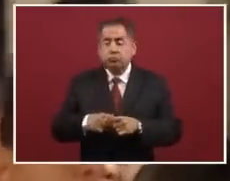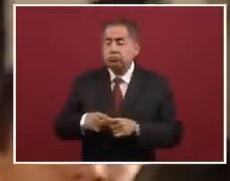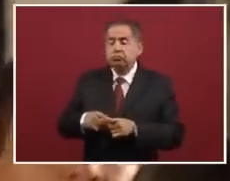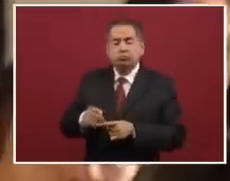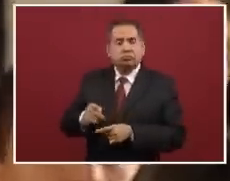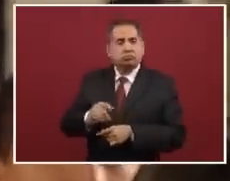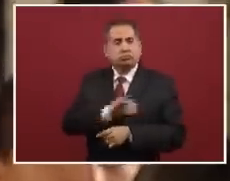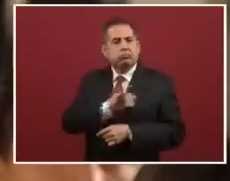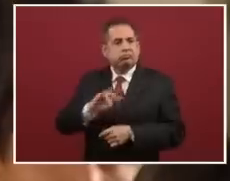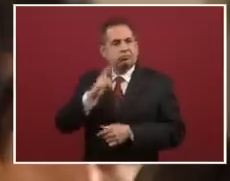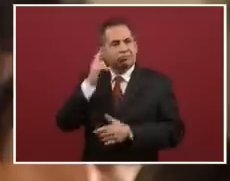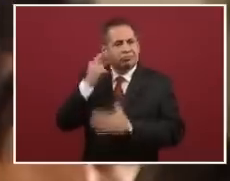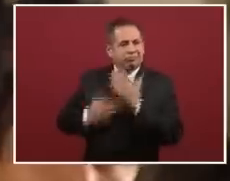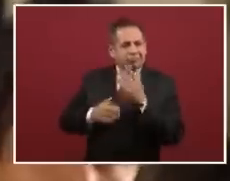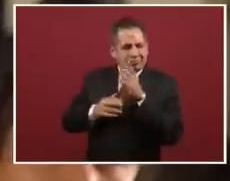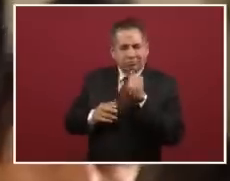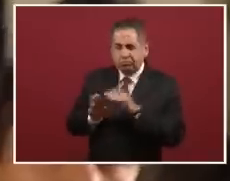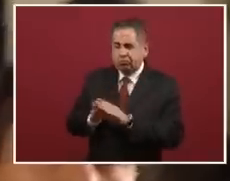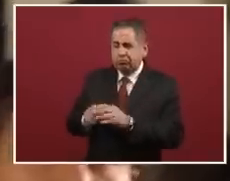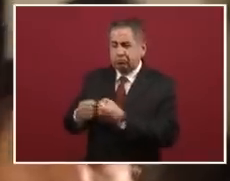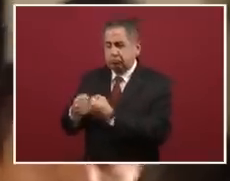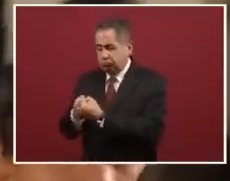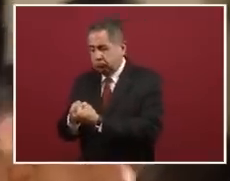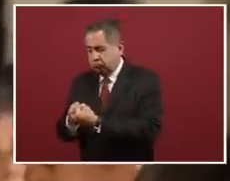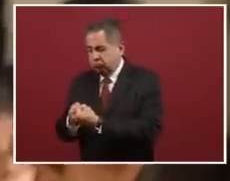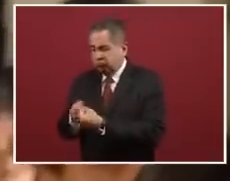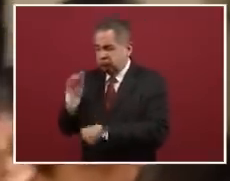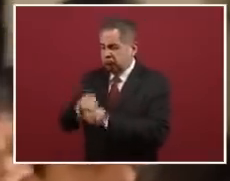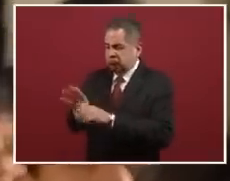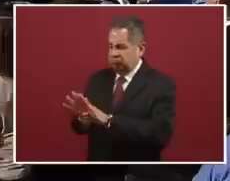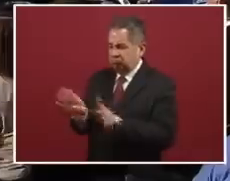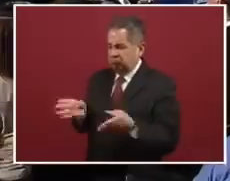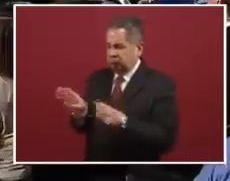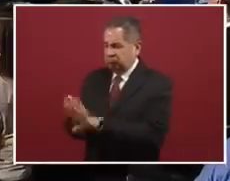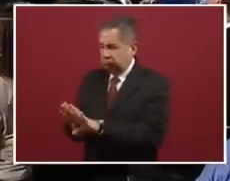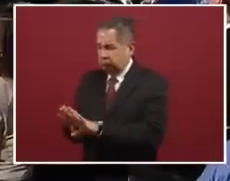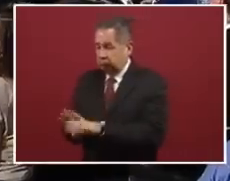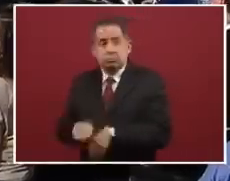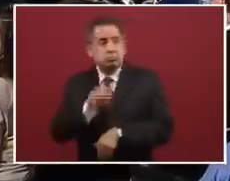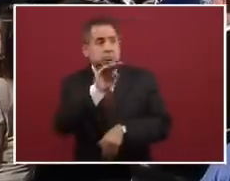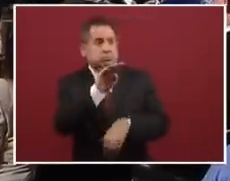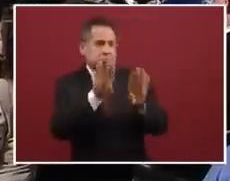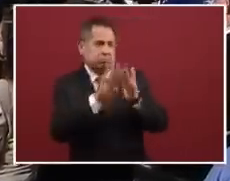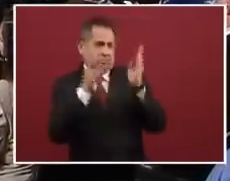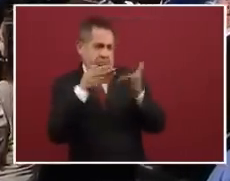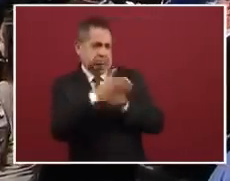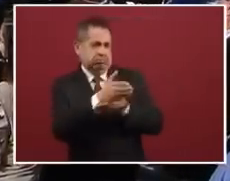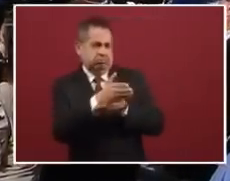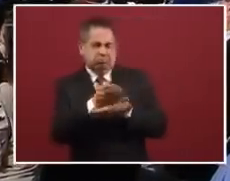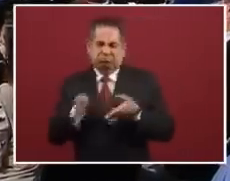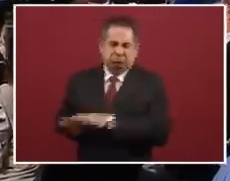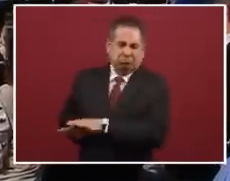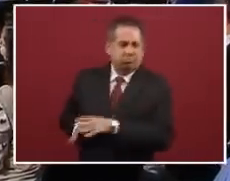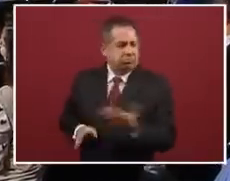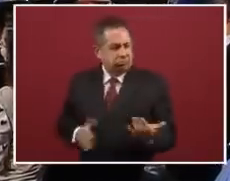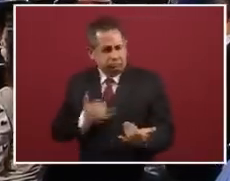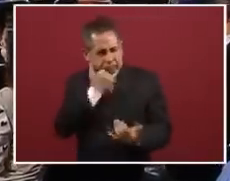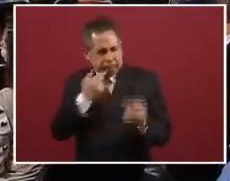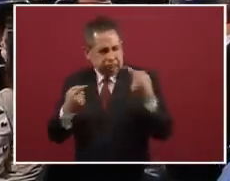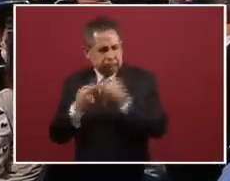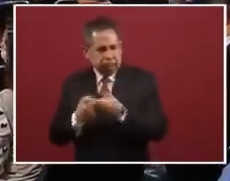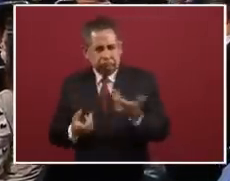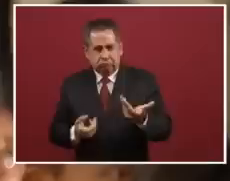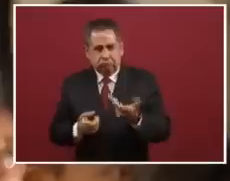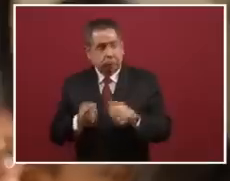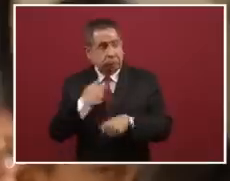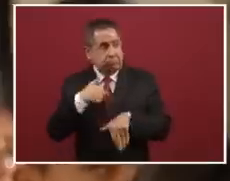parte, exigimos que nos abran las puertas y por el otro lado, sellamos el paso de los centroamericanos para hacerle un oscuro favor a